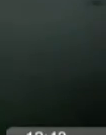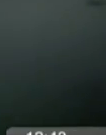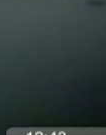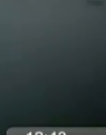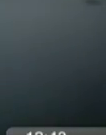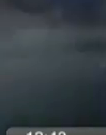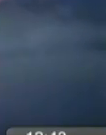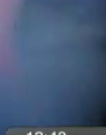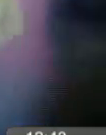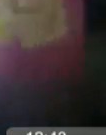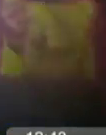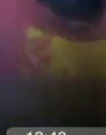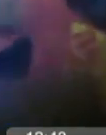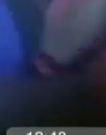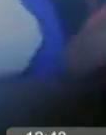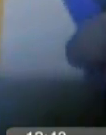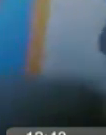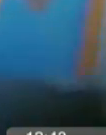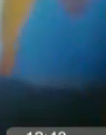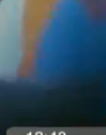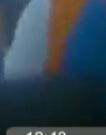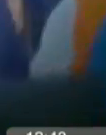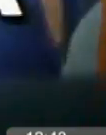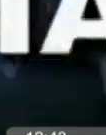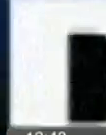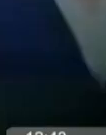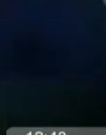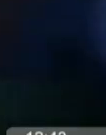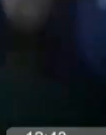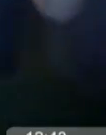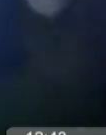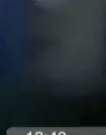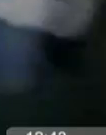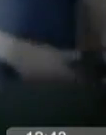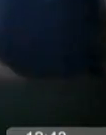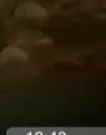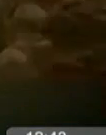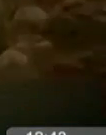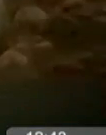Se está tomando de manera pacífica. Aquí no hay agresión en alguno.